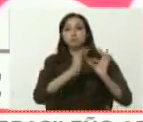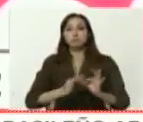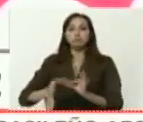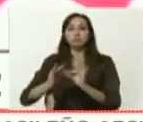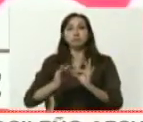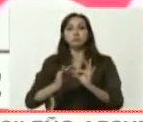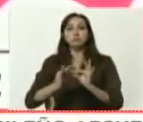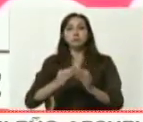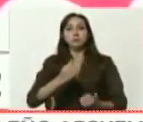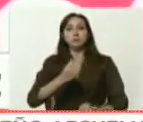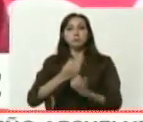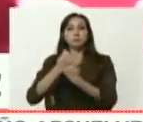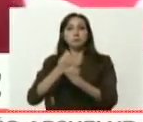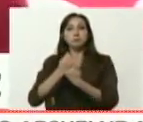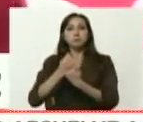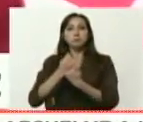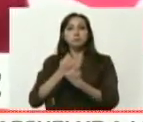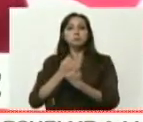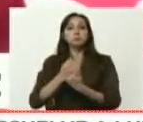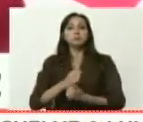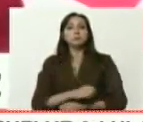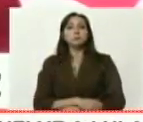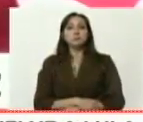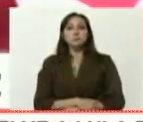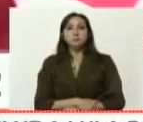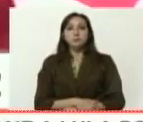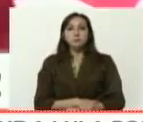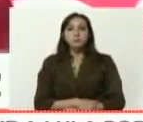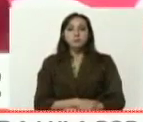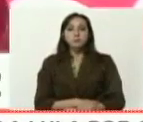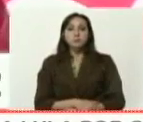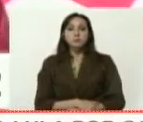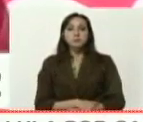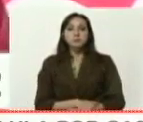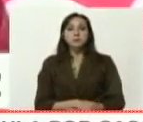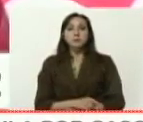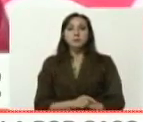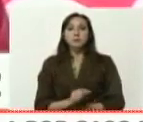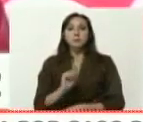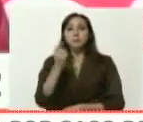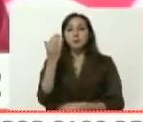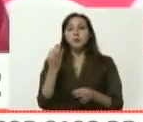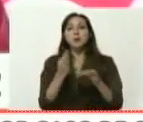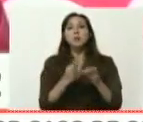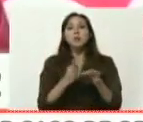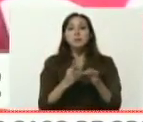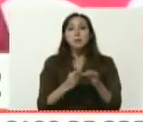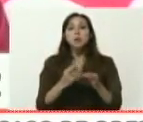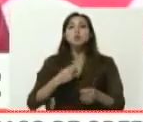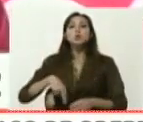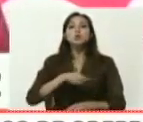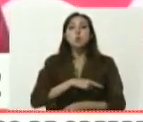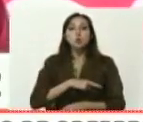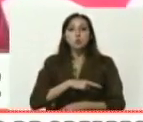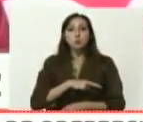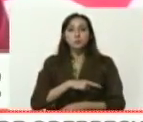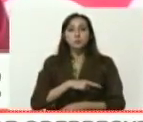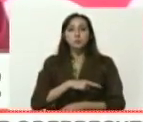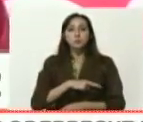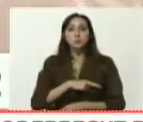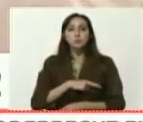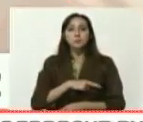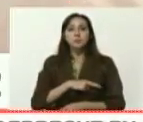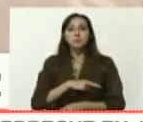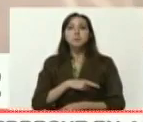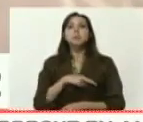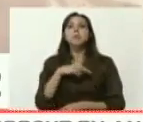y probablemente, ministra, los primeros días de septiembre ya estamos cosechando el maíz amarillo